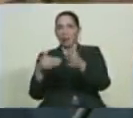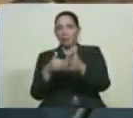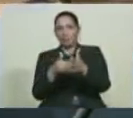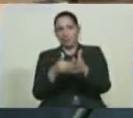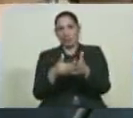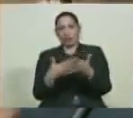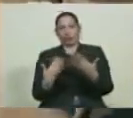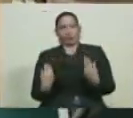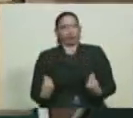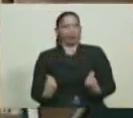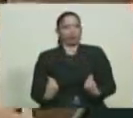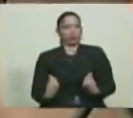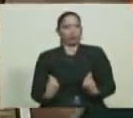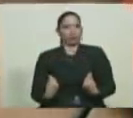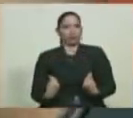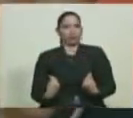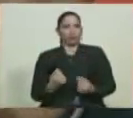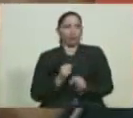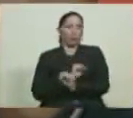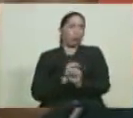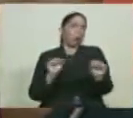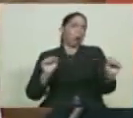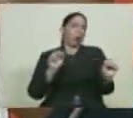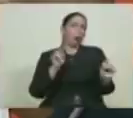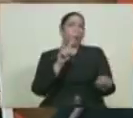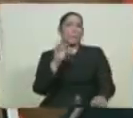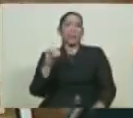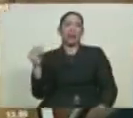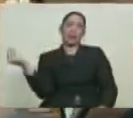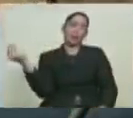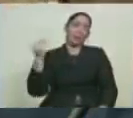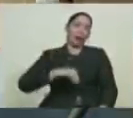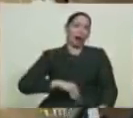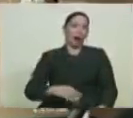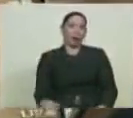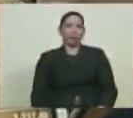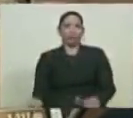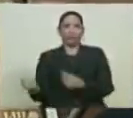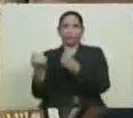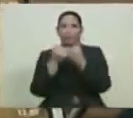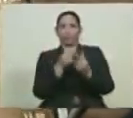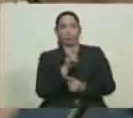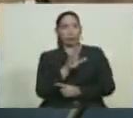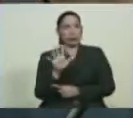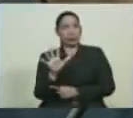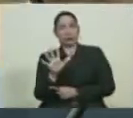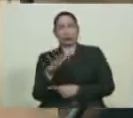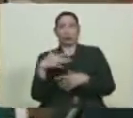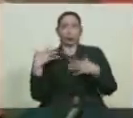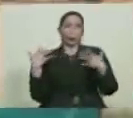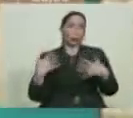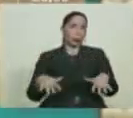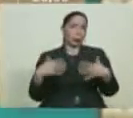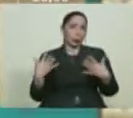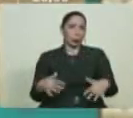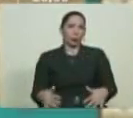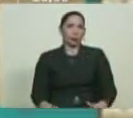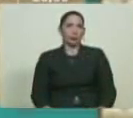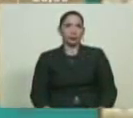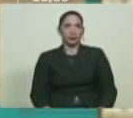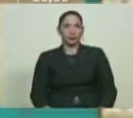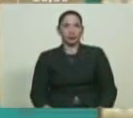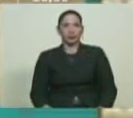5.196.000 bolívares. Más de 20 veces más costaban estos 25 productos respecto al